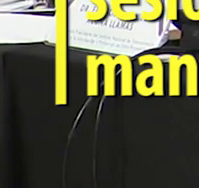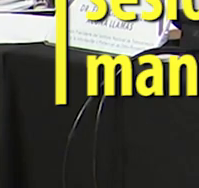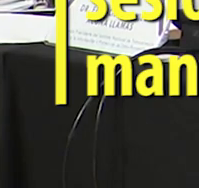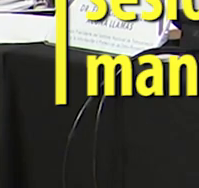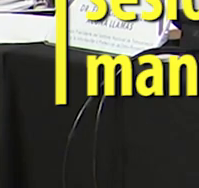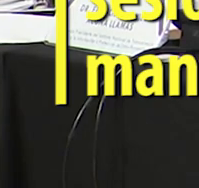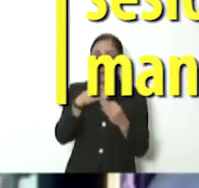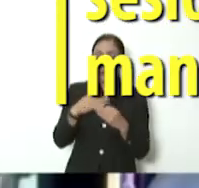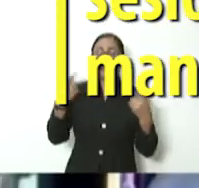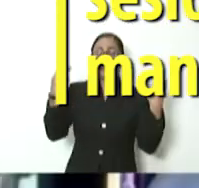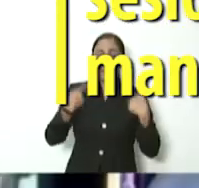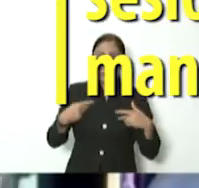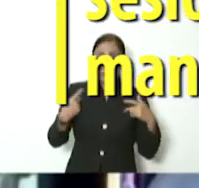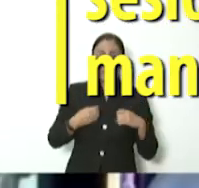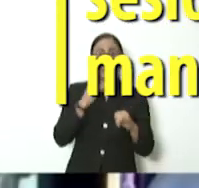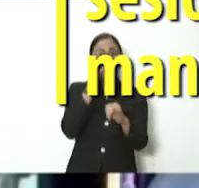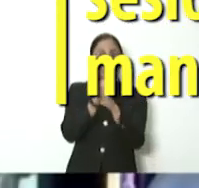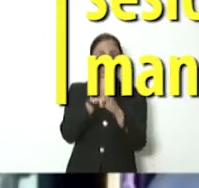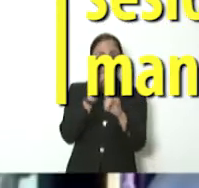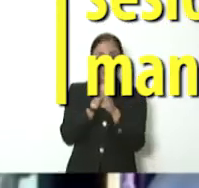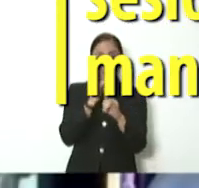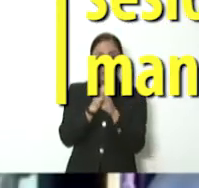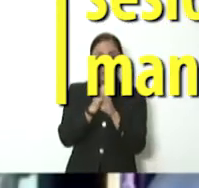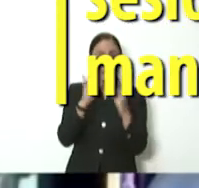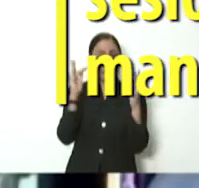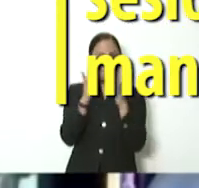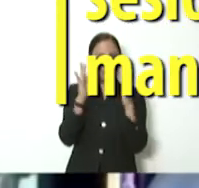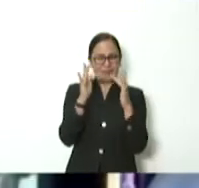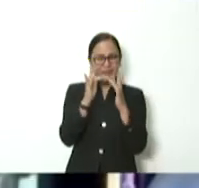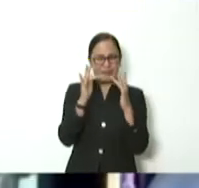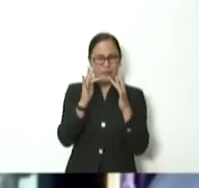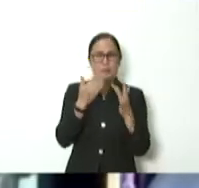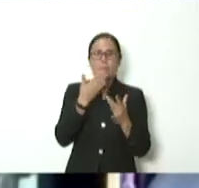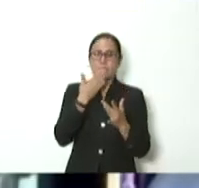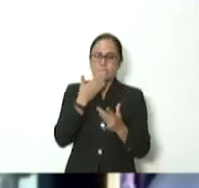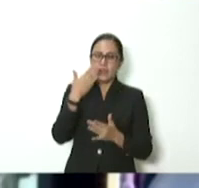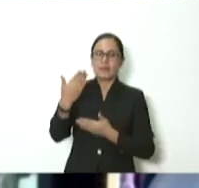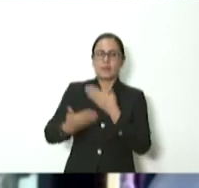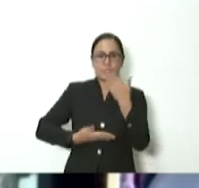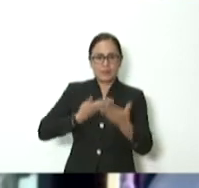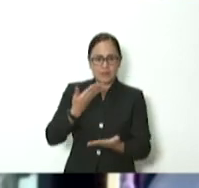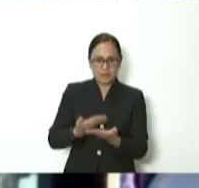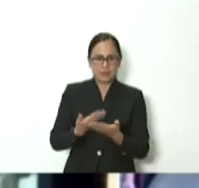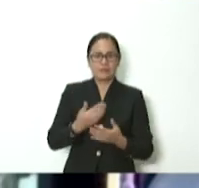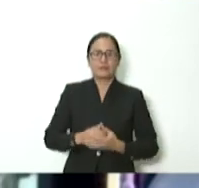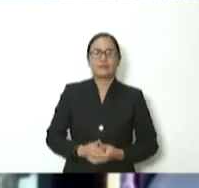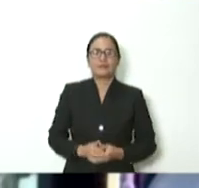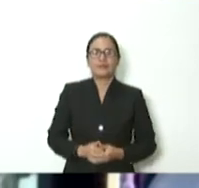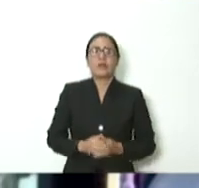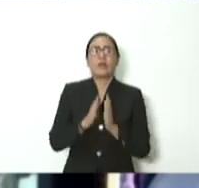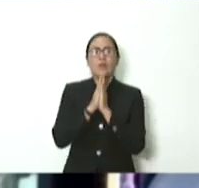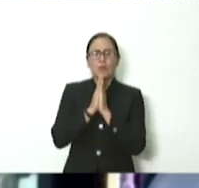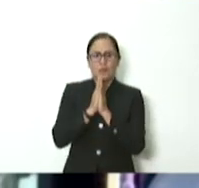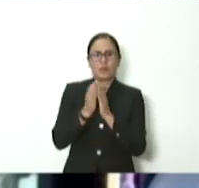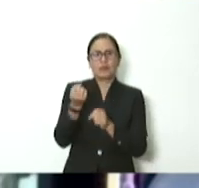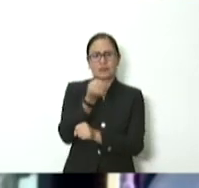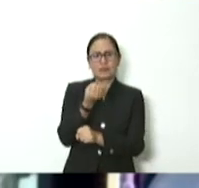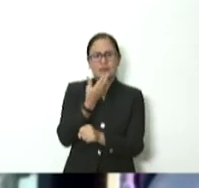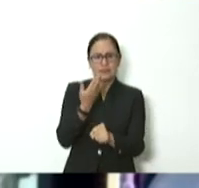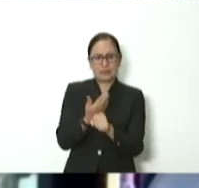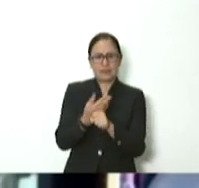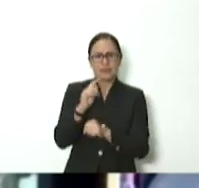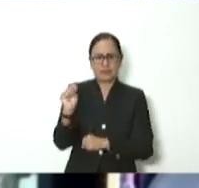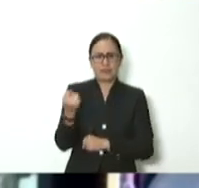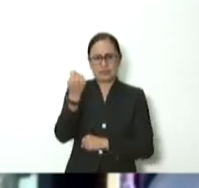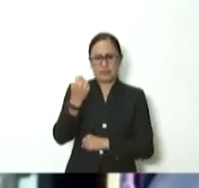para sesionar, los miembros del INAI acordaron mantener en su puesto a Acuña Lamas, una decisión inédita y propiciada por la propia pandemia